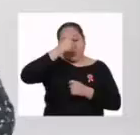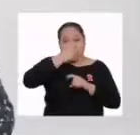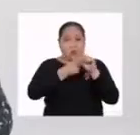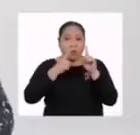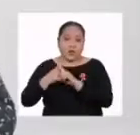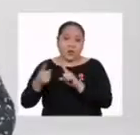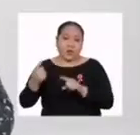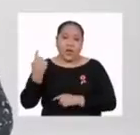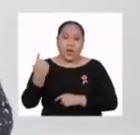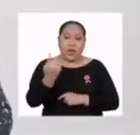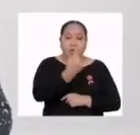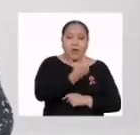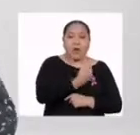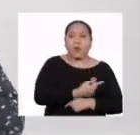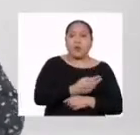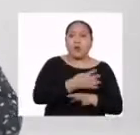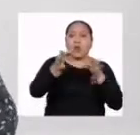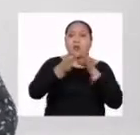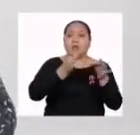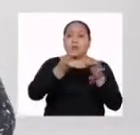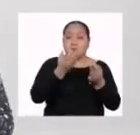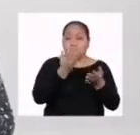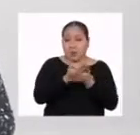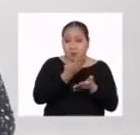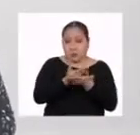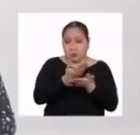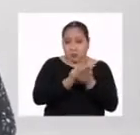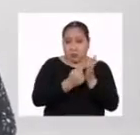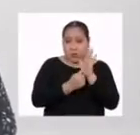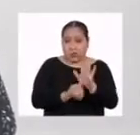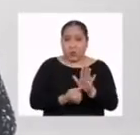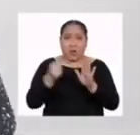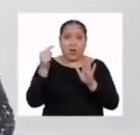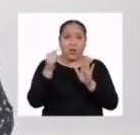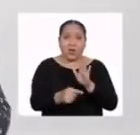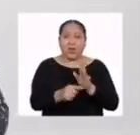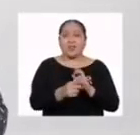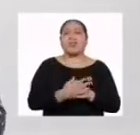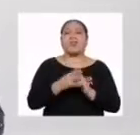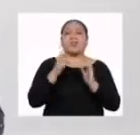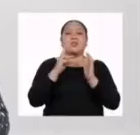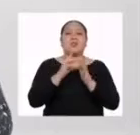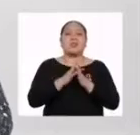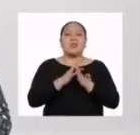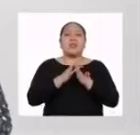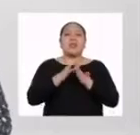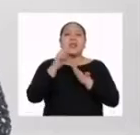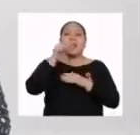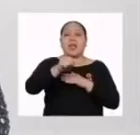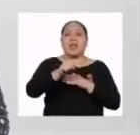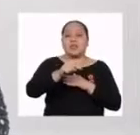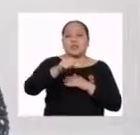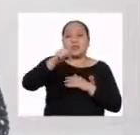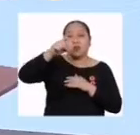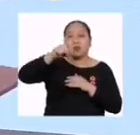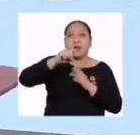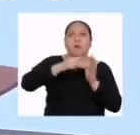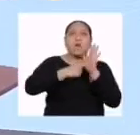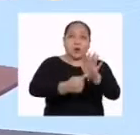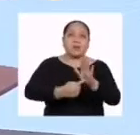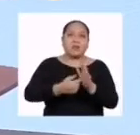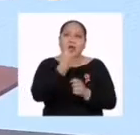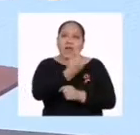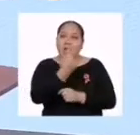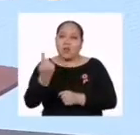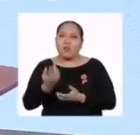cada uno trata de justificarlas con razones. De eso se trata cuando uno emite opiniones.